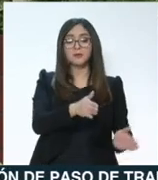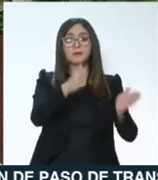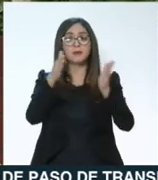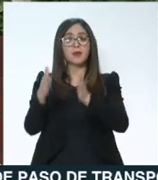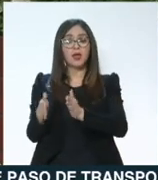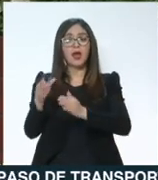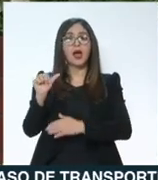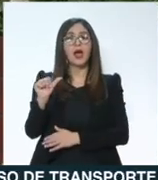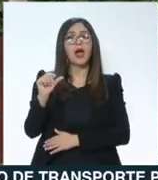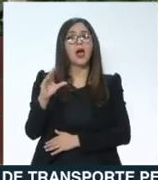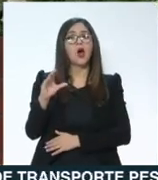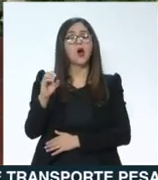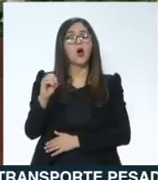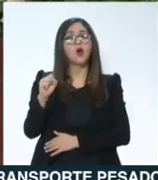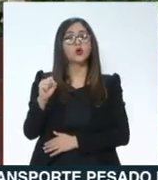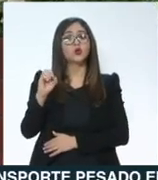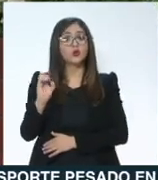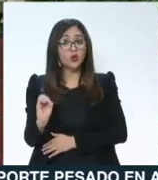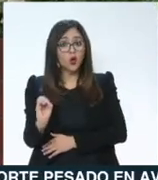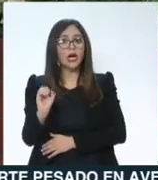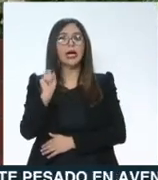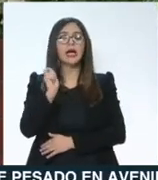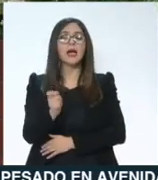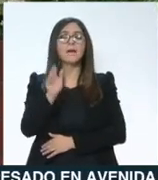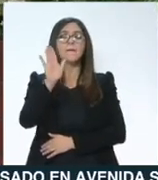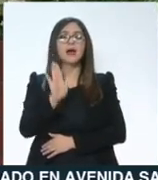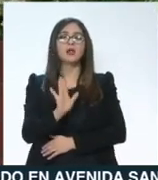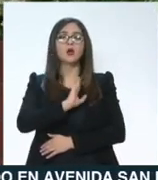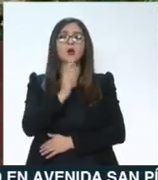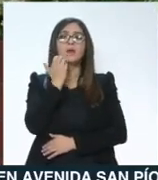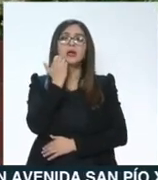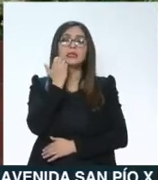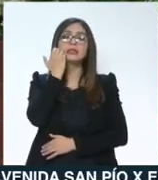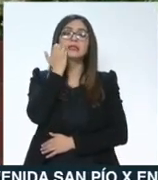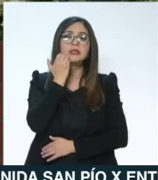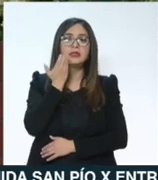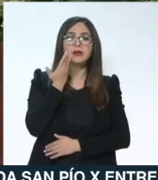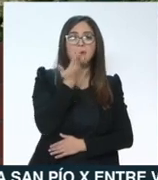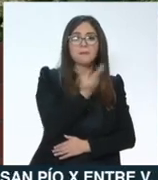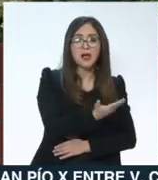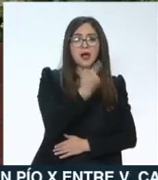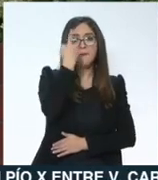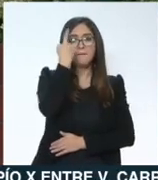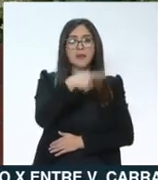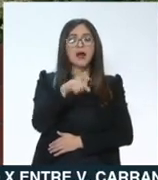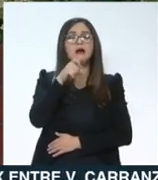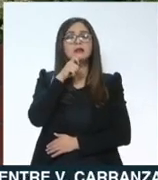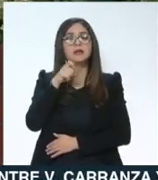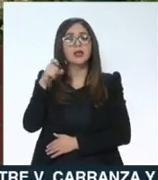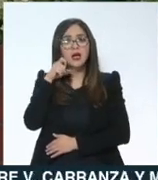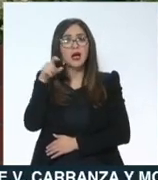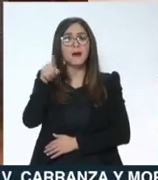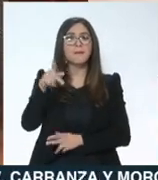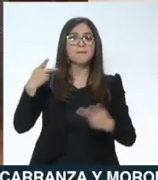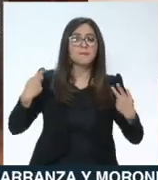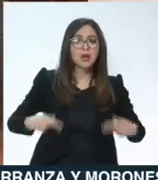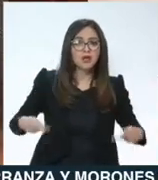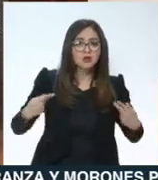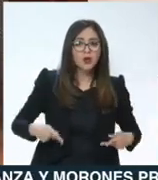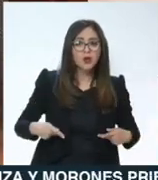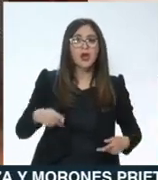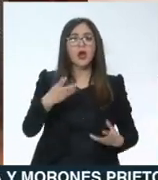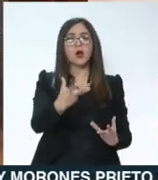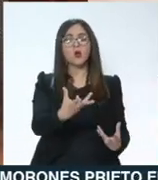sexual es la solicitud de una conducta de tipo sexual para una persona o para una tercera